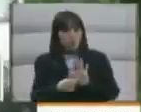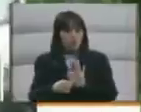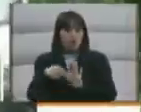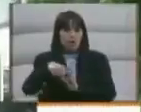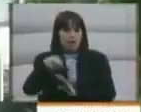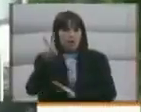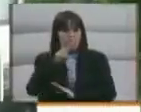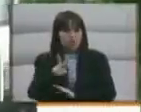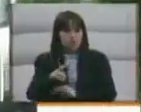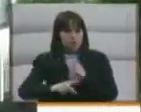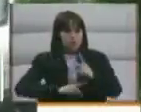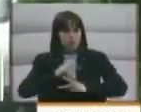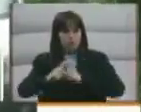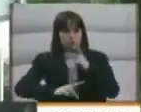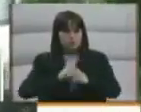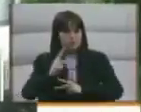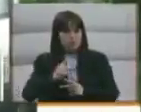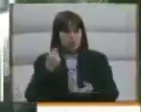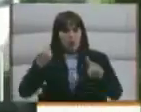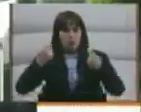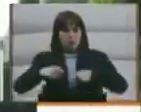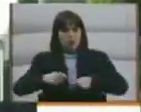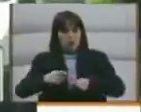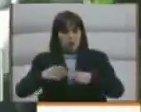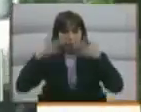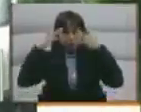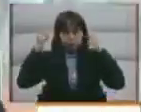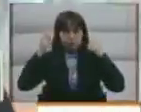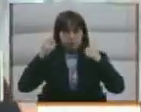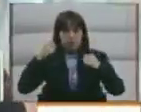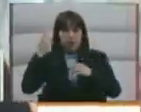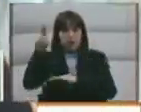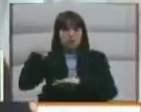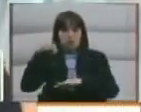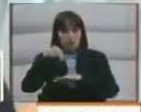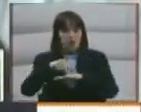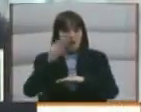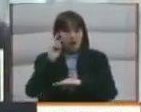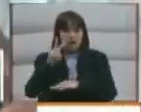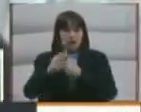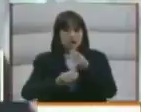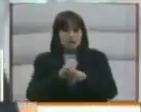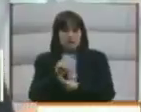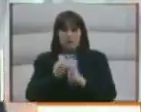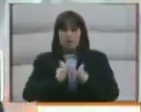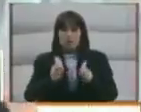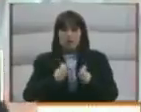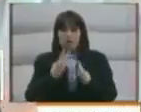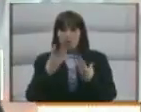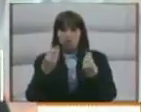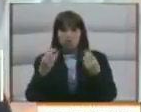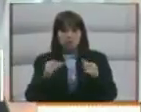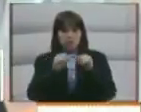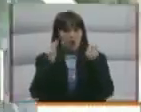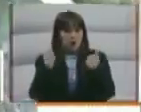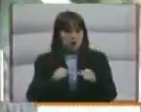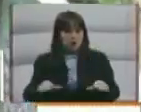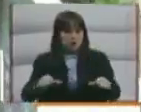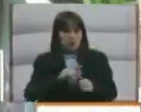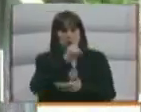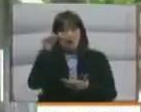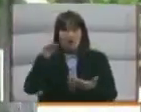seguimos produciendo, seguimos apostando al talento nacional. Aquí hacemos vida una cantidad de artistas,